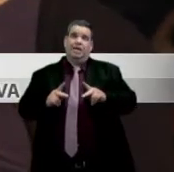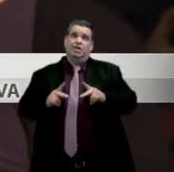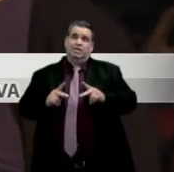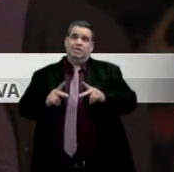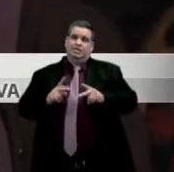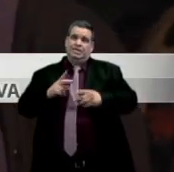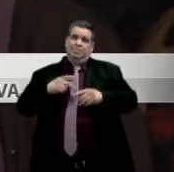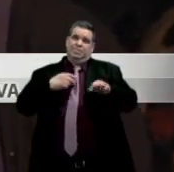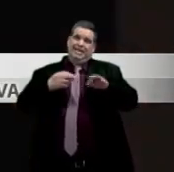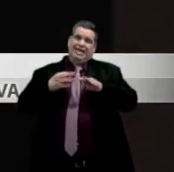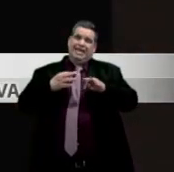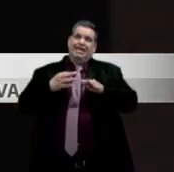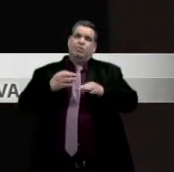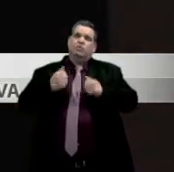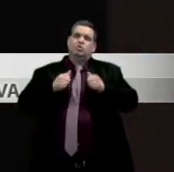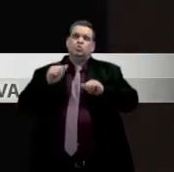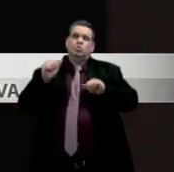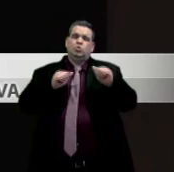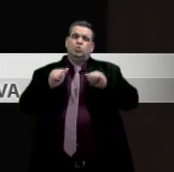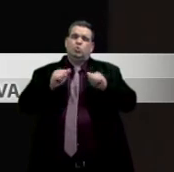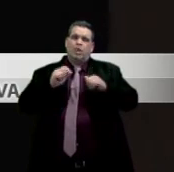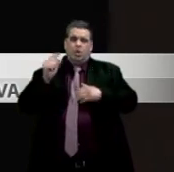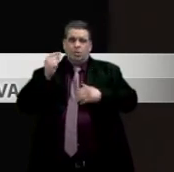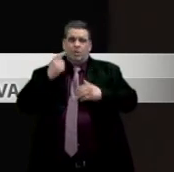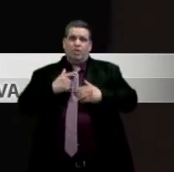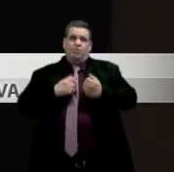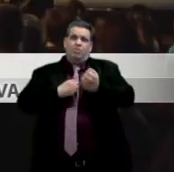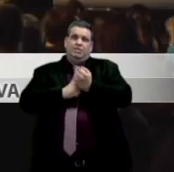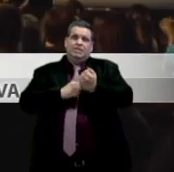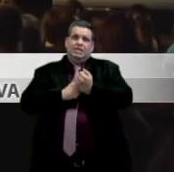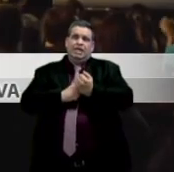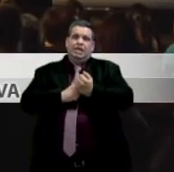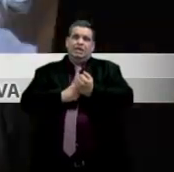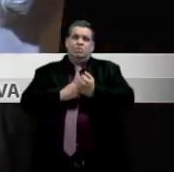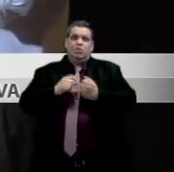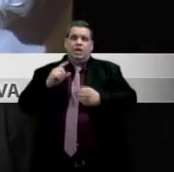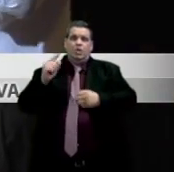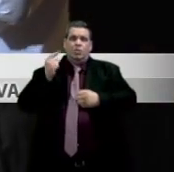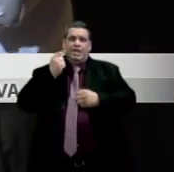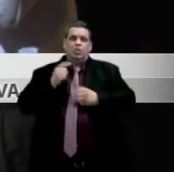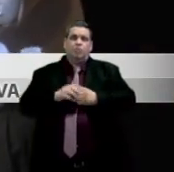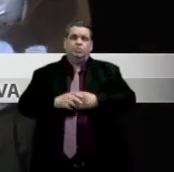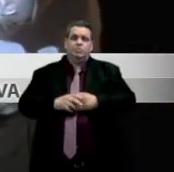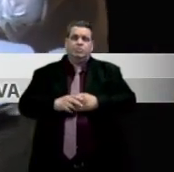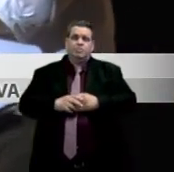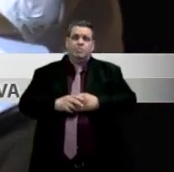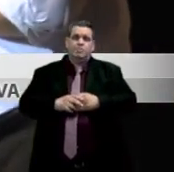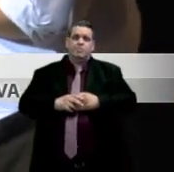sus dudas al mandatario en la actividad que fue auspiciada por el Estado.